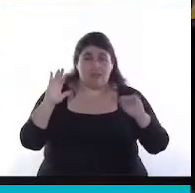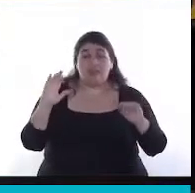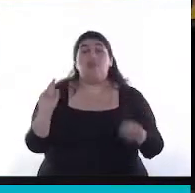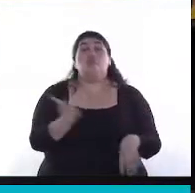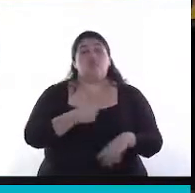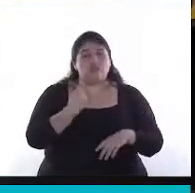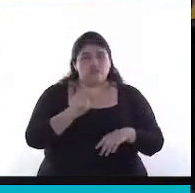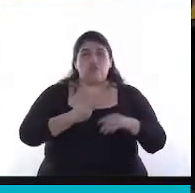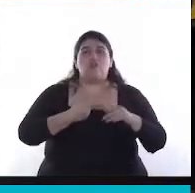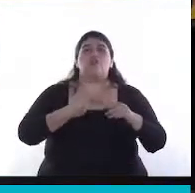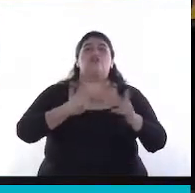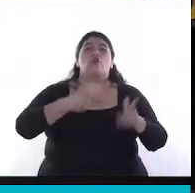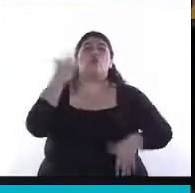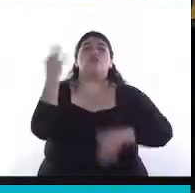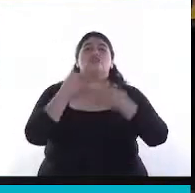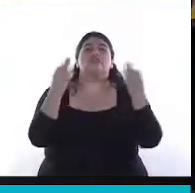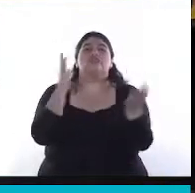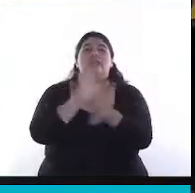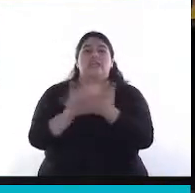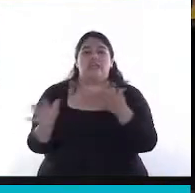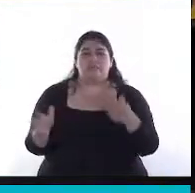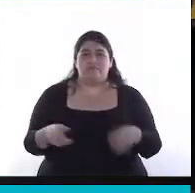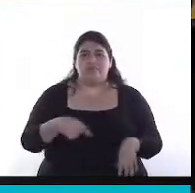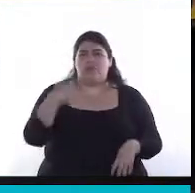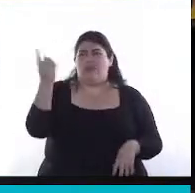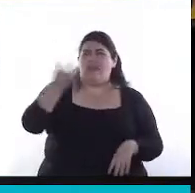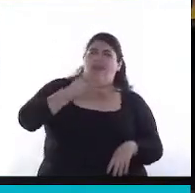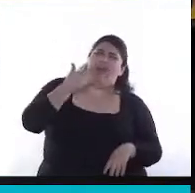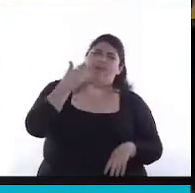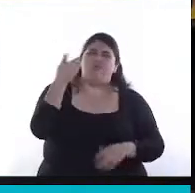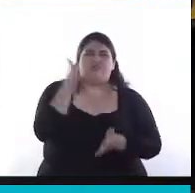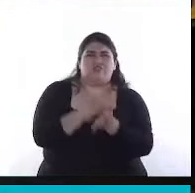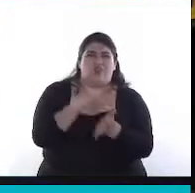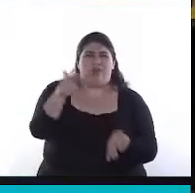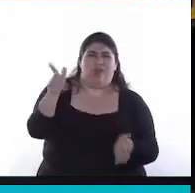justicia legítima un reducto de jueces kirchneristas